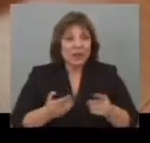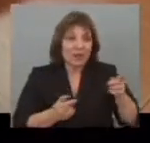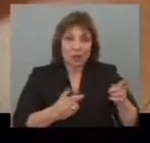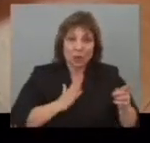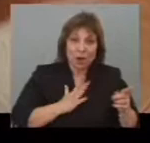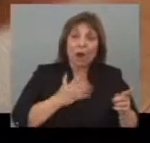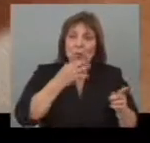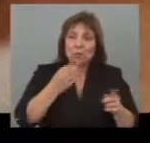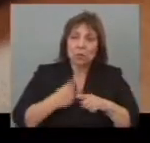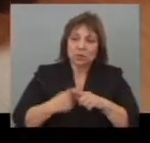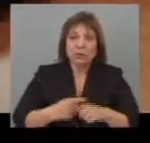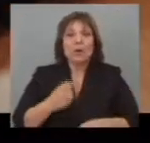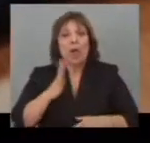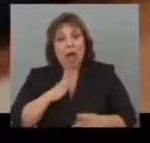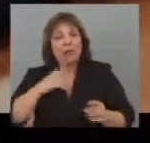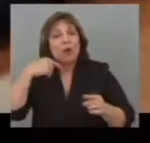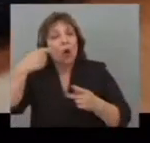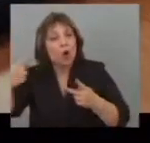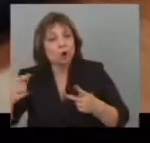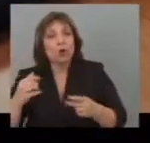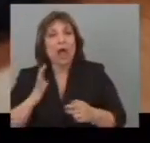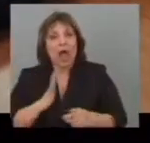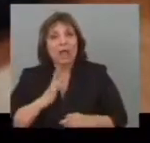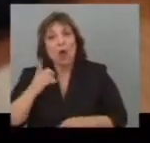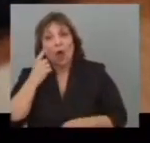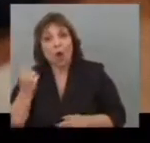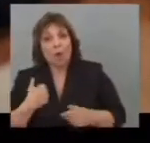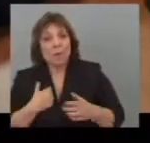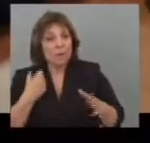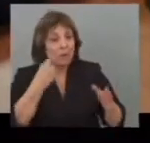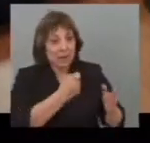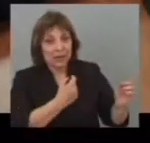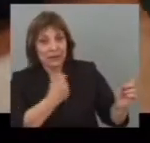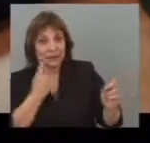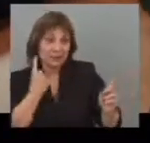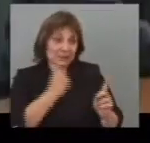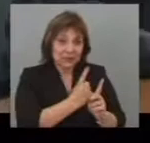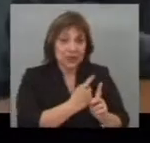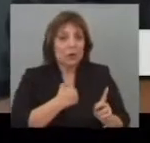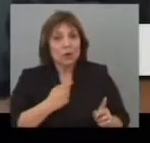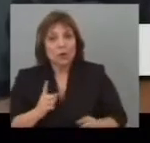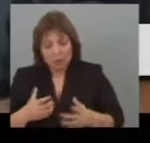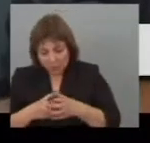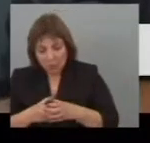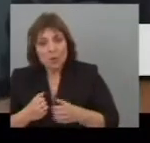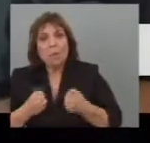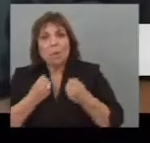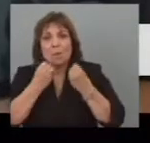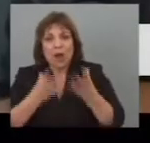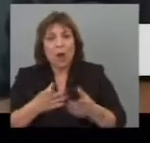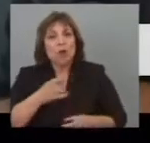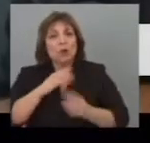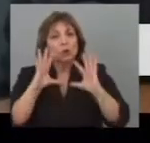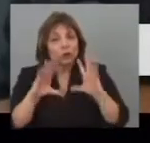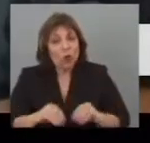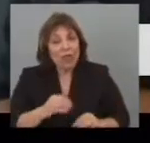hubo casos en los que los agresores se sintieron protegidos. Con respecto a las preguntas que le hacemos a la víctima, todas han comunicado,